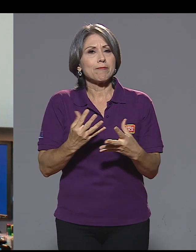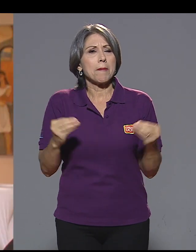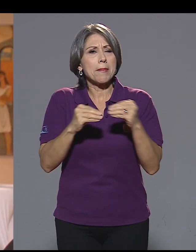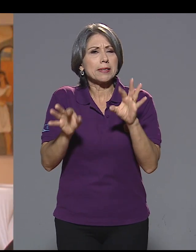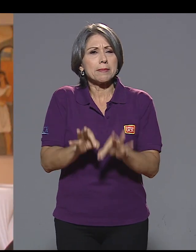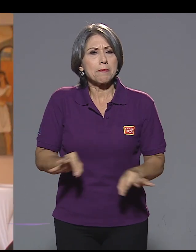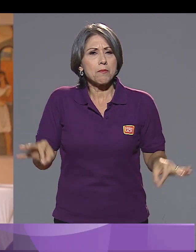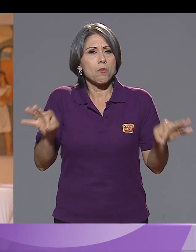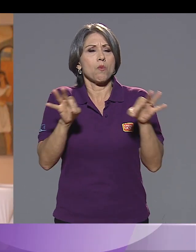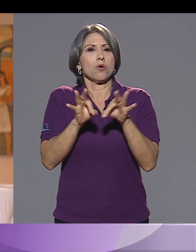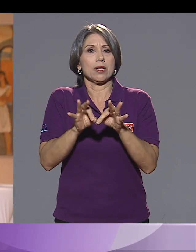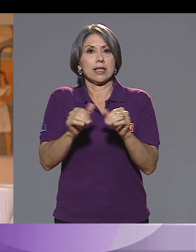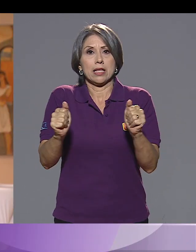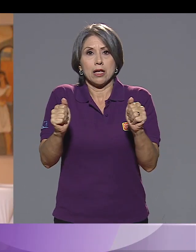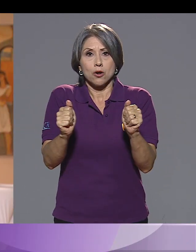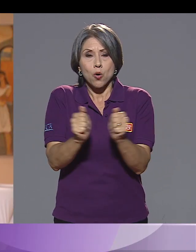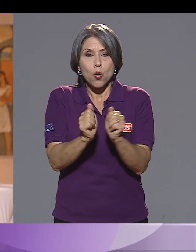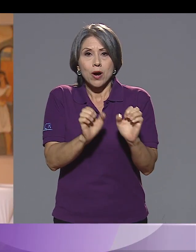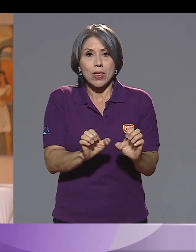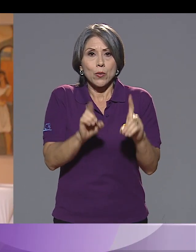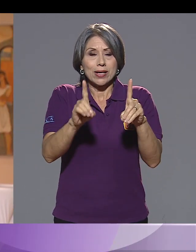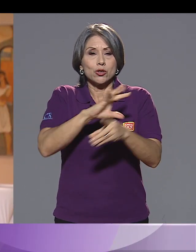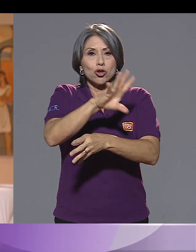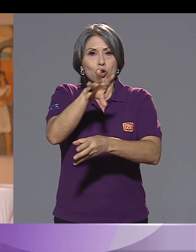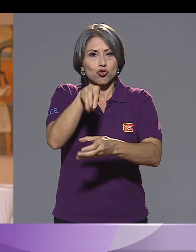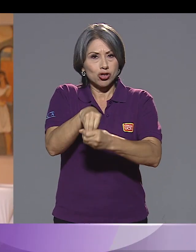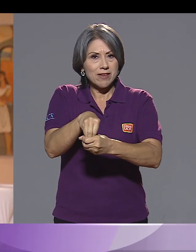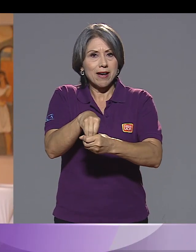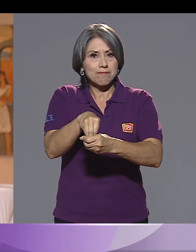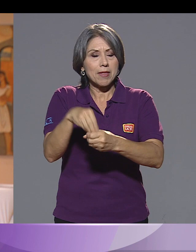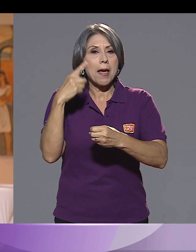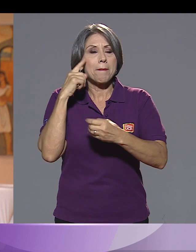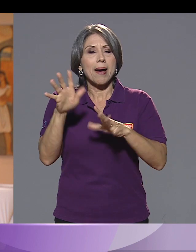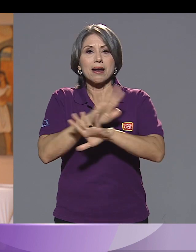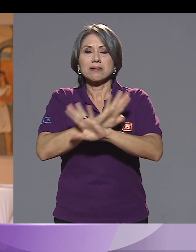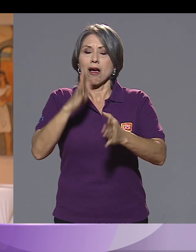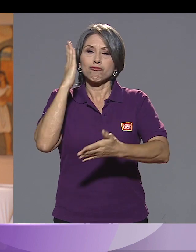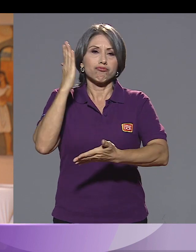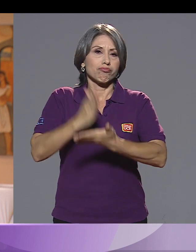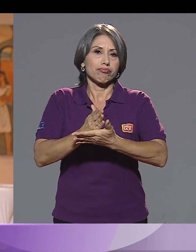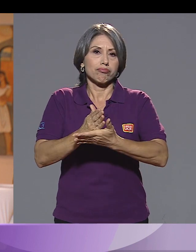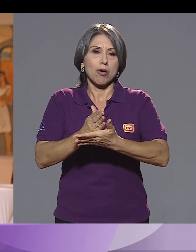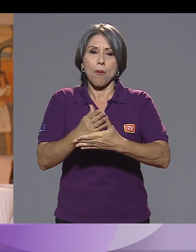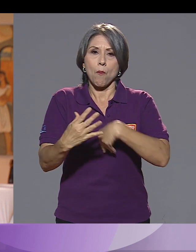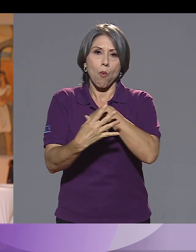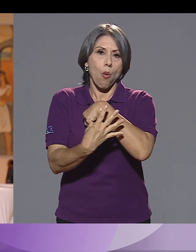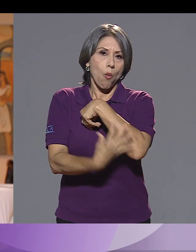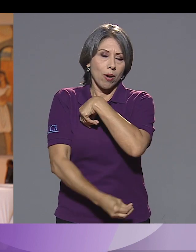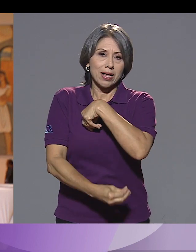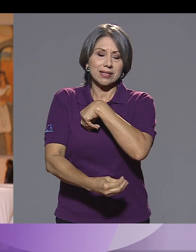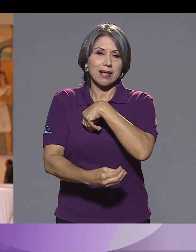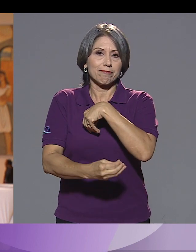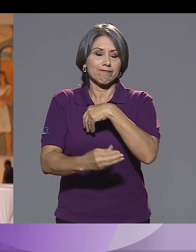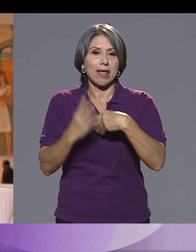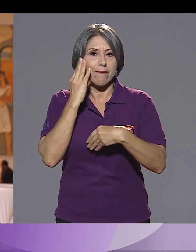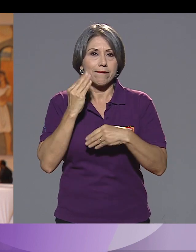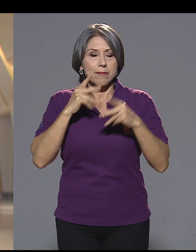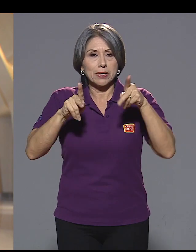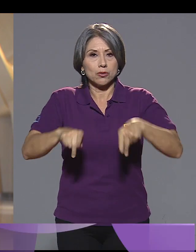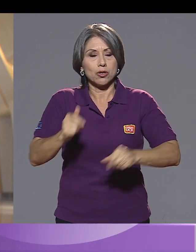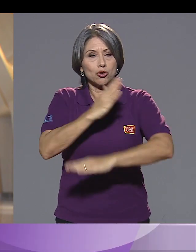más importante al lado de la educación inclusiva para romper el ciclo de pobreza en la que viven las personas con